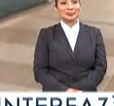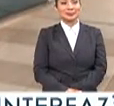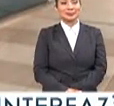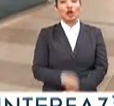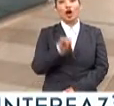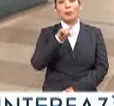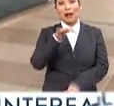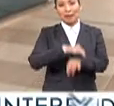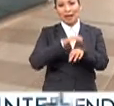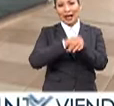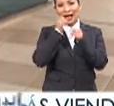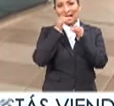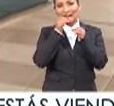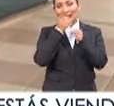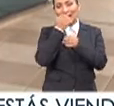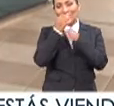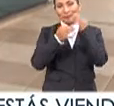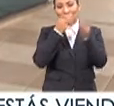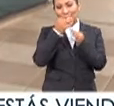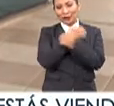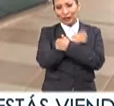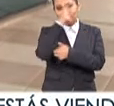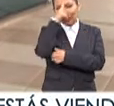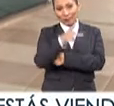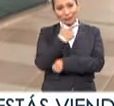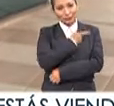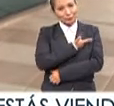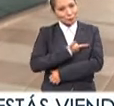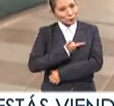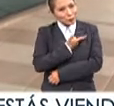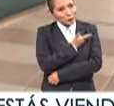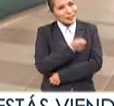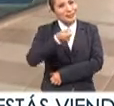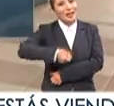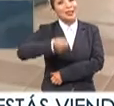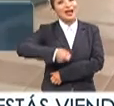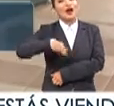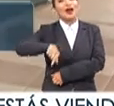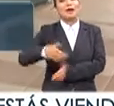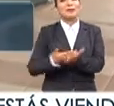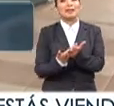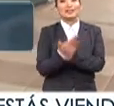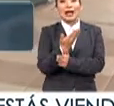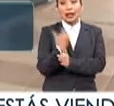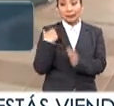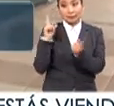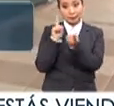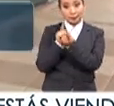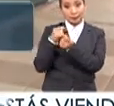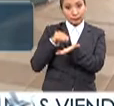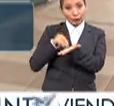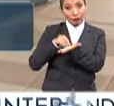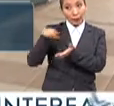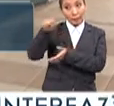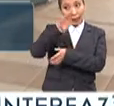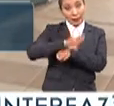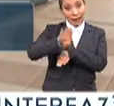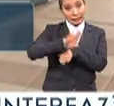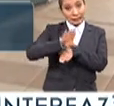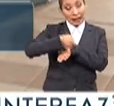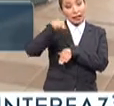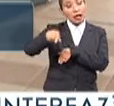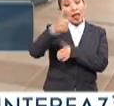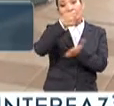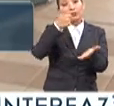omar amigos de la agencia informativa de educación de mexico me da muchísimo gusto saludarlos esta mañana nos encontramos todavía en brásil